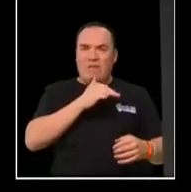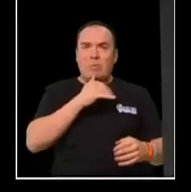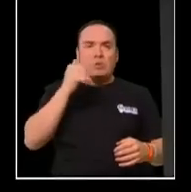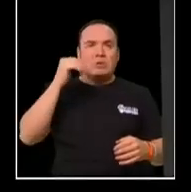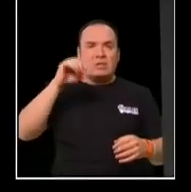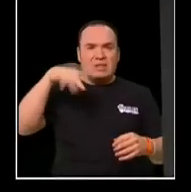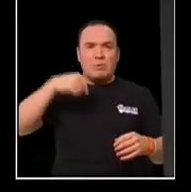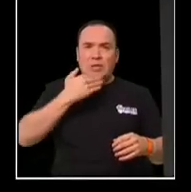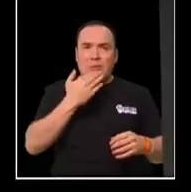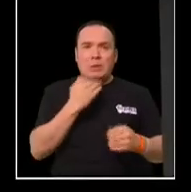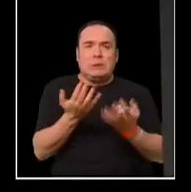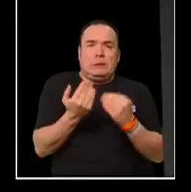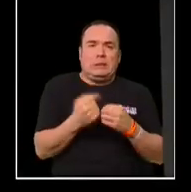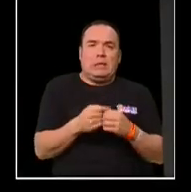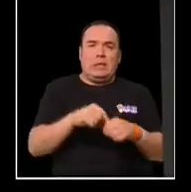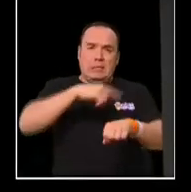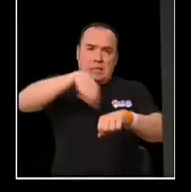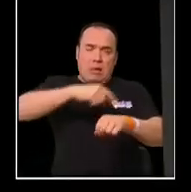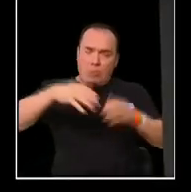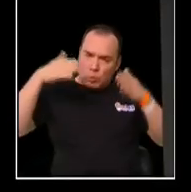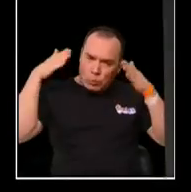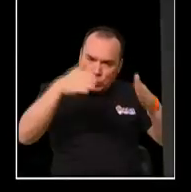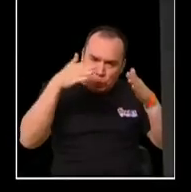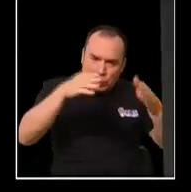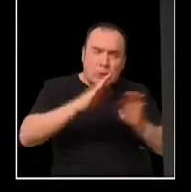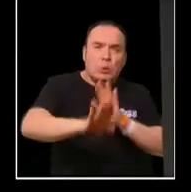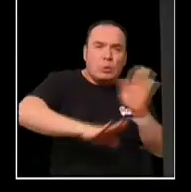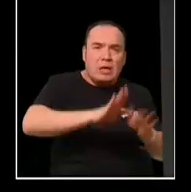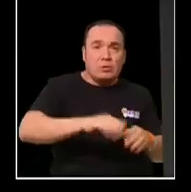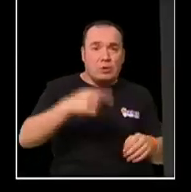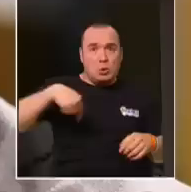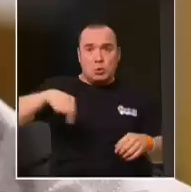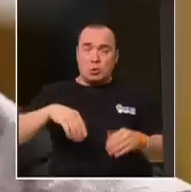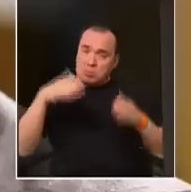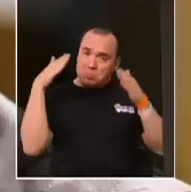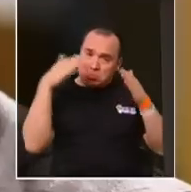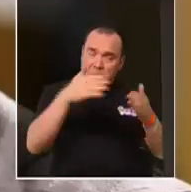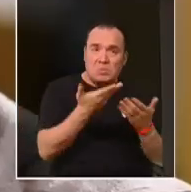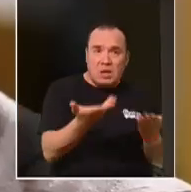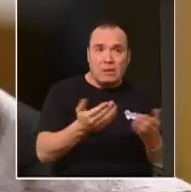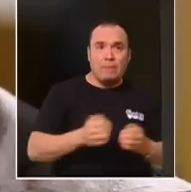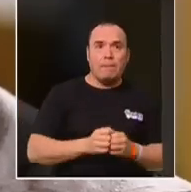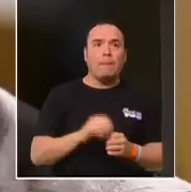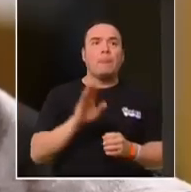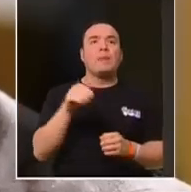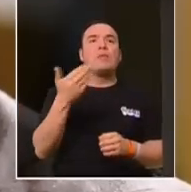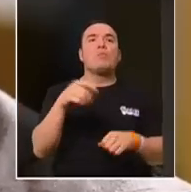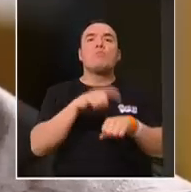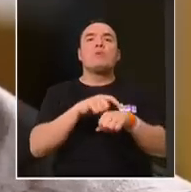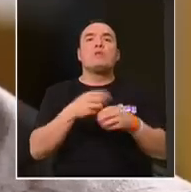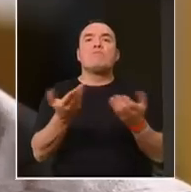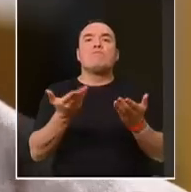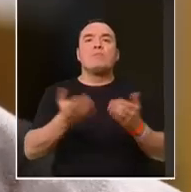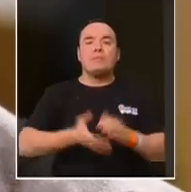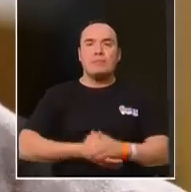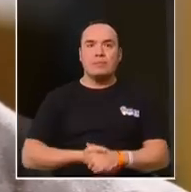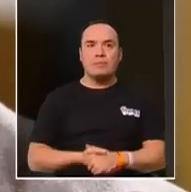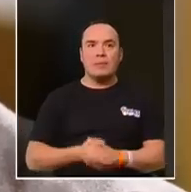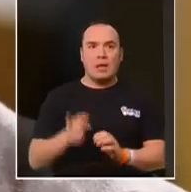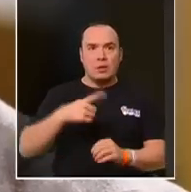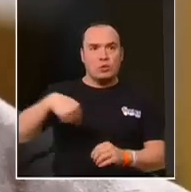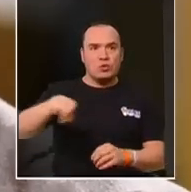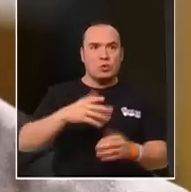iba a requerir tiempo para ella y nos enfocamos en eso. En ese mismo momento, nosotros